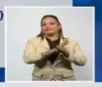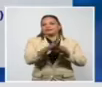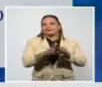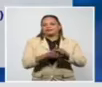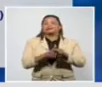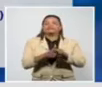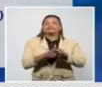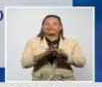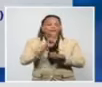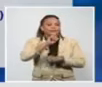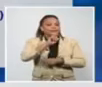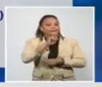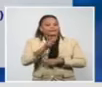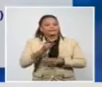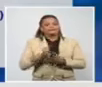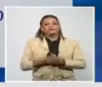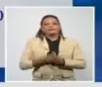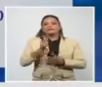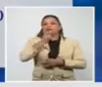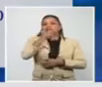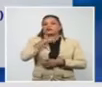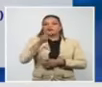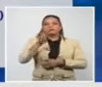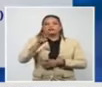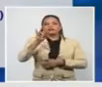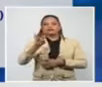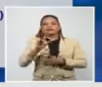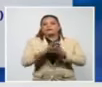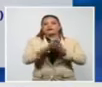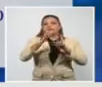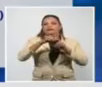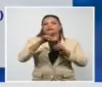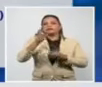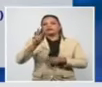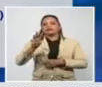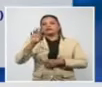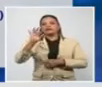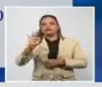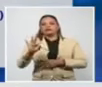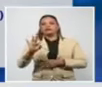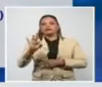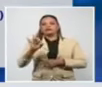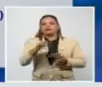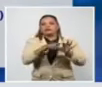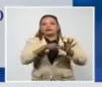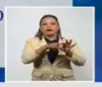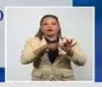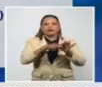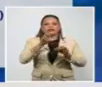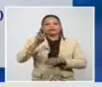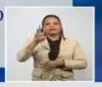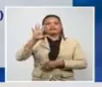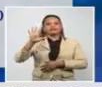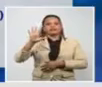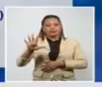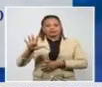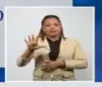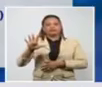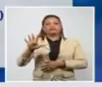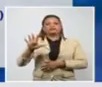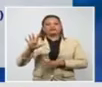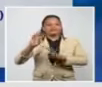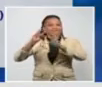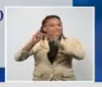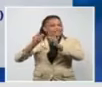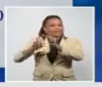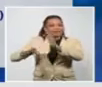Ciego de Ávila con 39, Matanzas con 38, el municipio especial Isla de la Juventud con una cifra muy alta